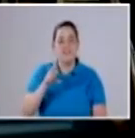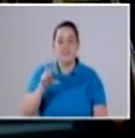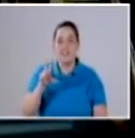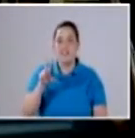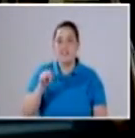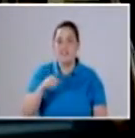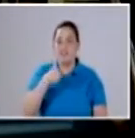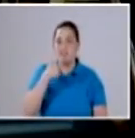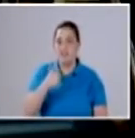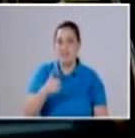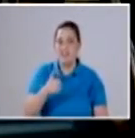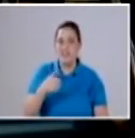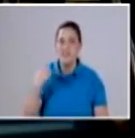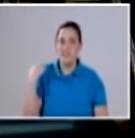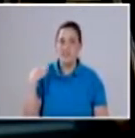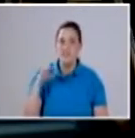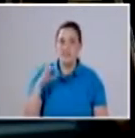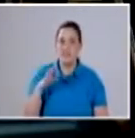No sé quién fue la que habló.